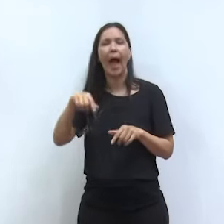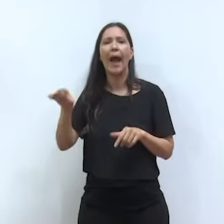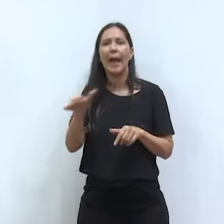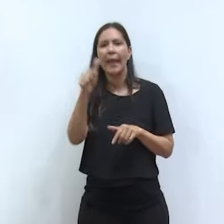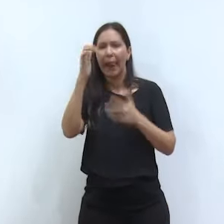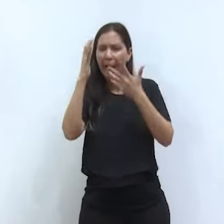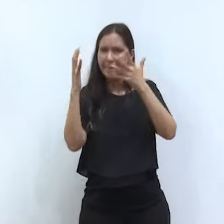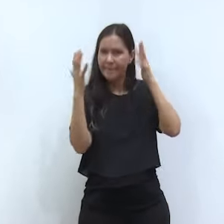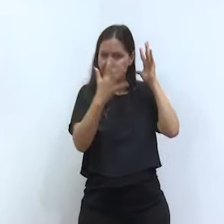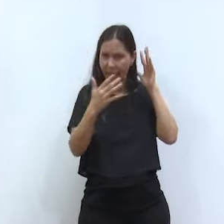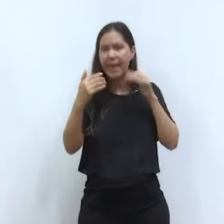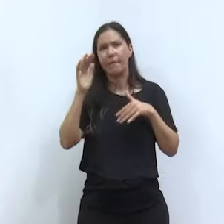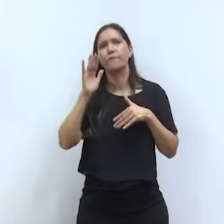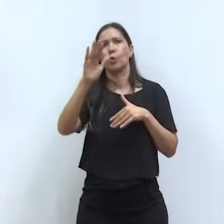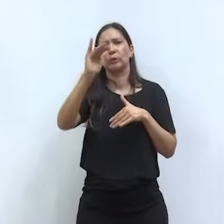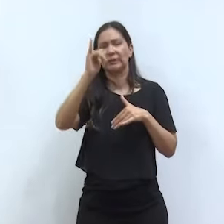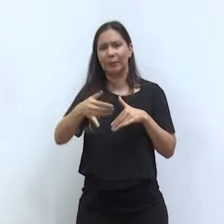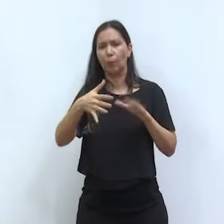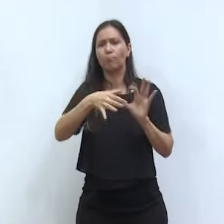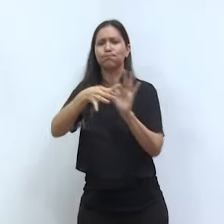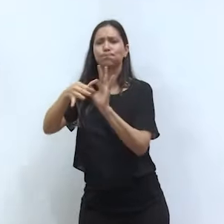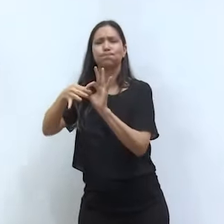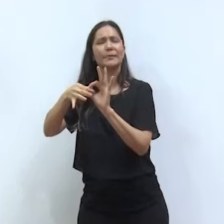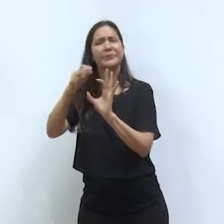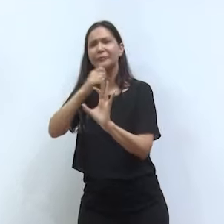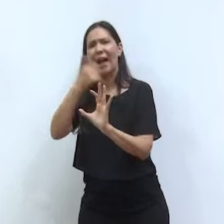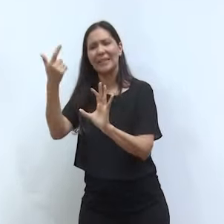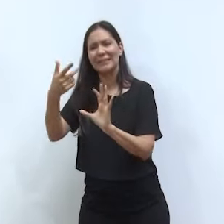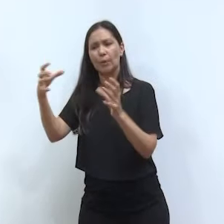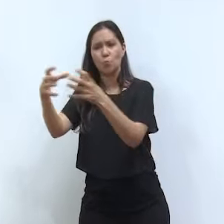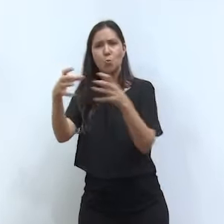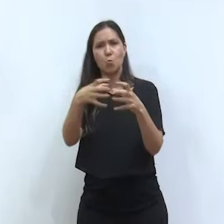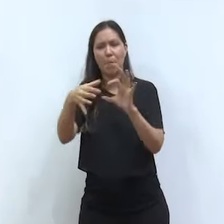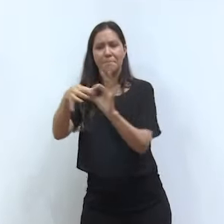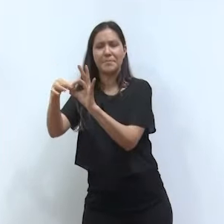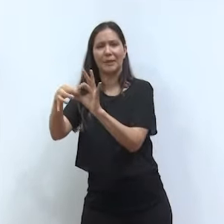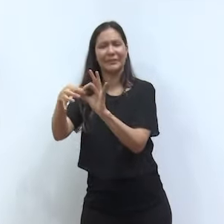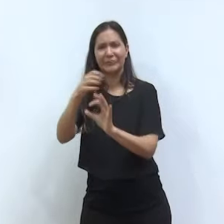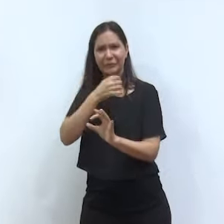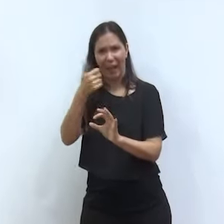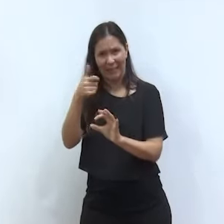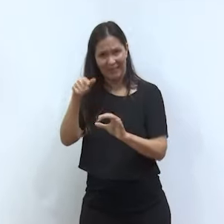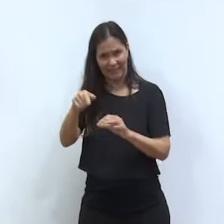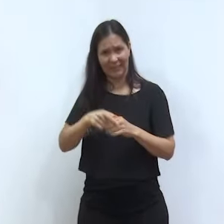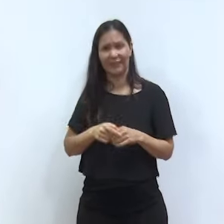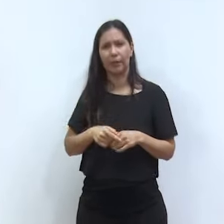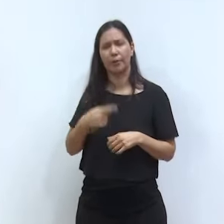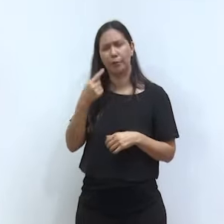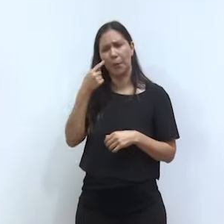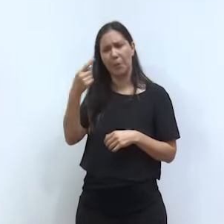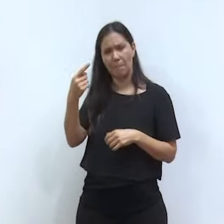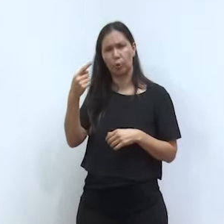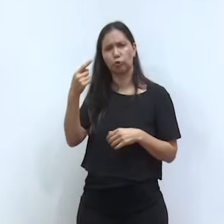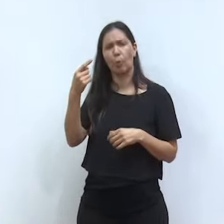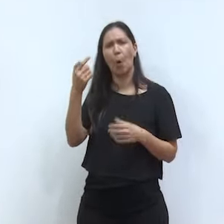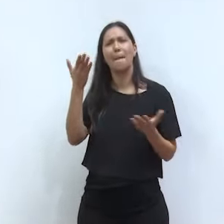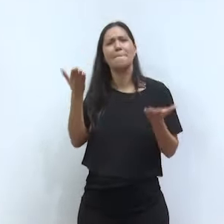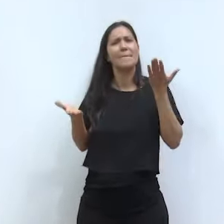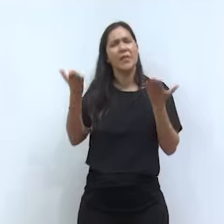hay un Empalme muy fácil nosotros medimos Ahí no más de la jugada de macri creo que es además lo que Define el